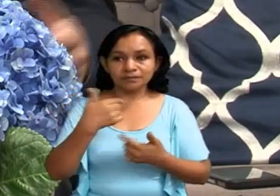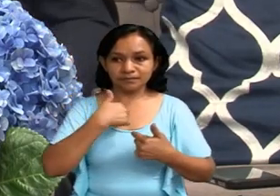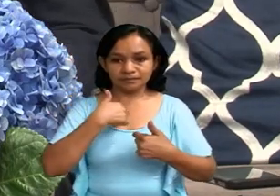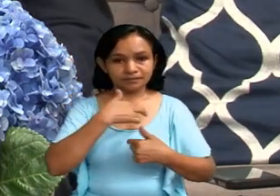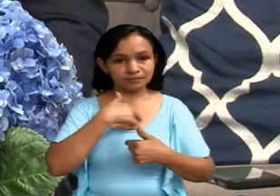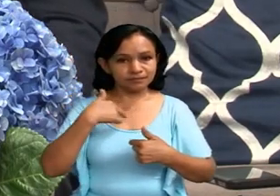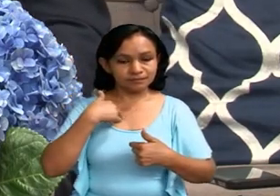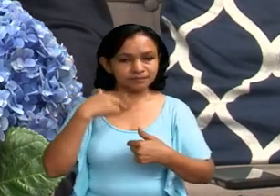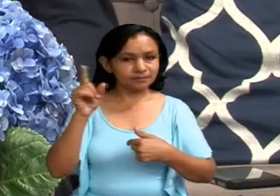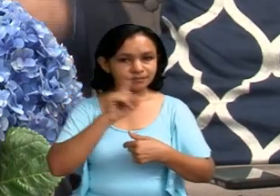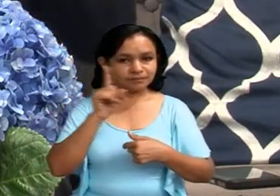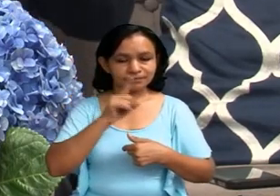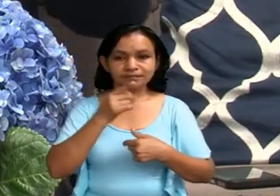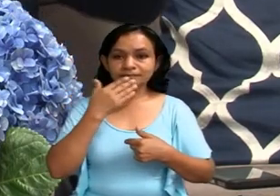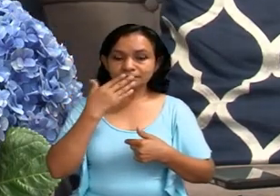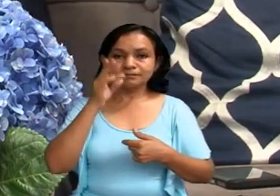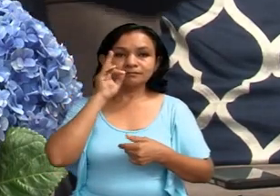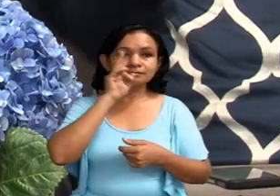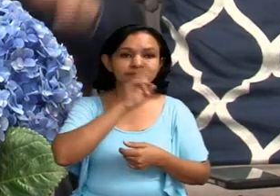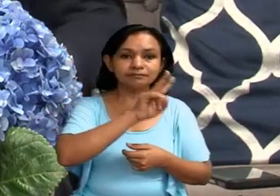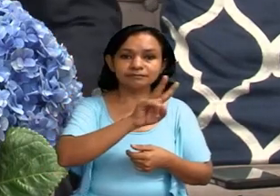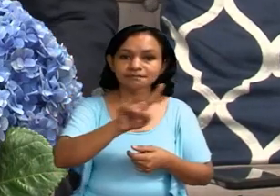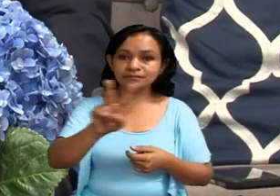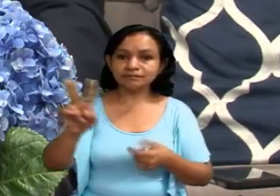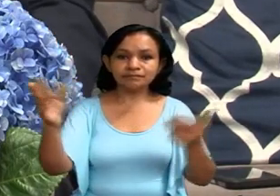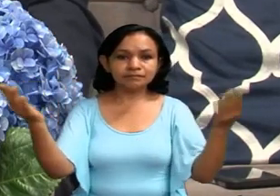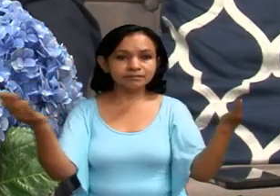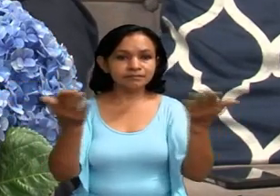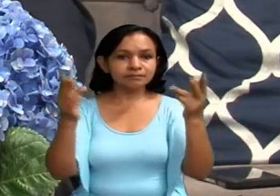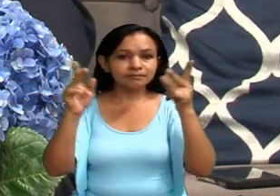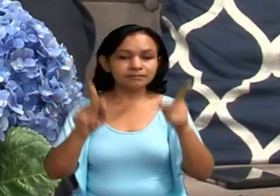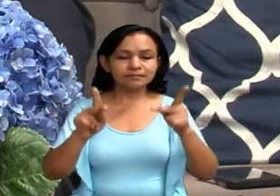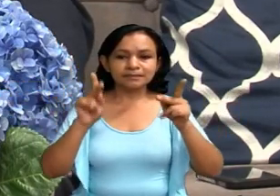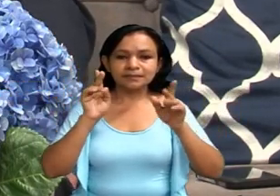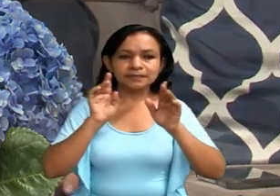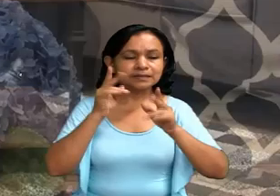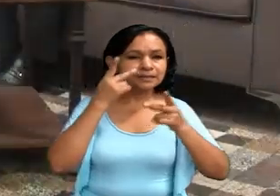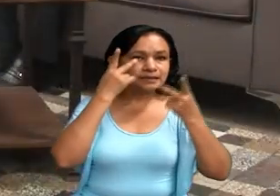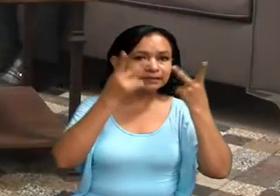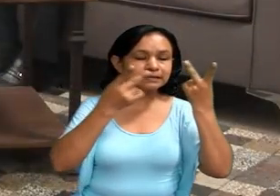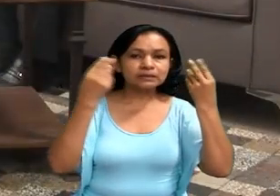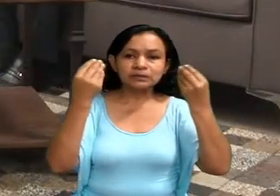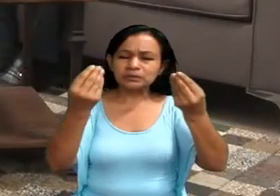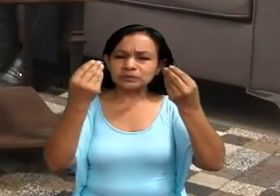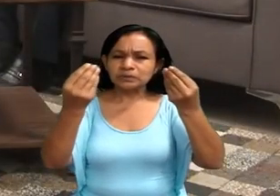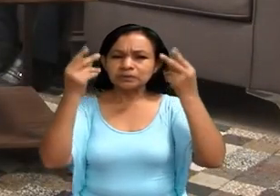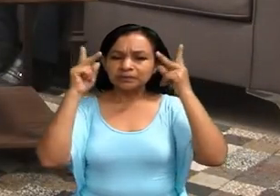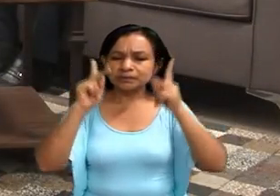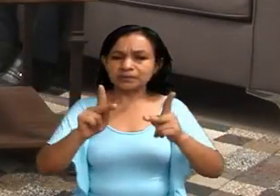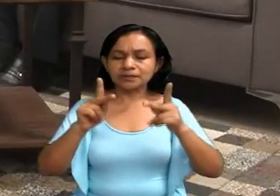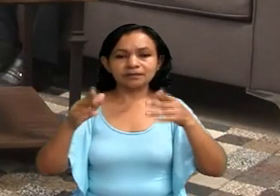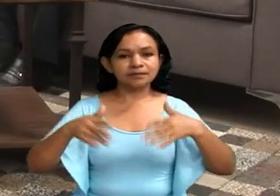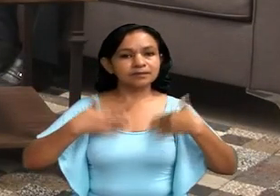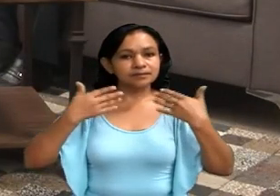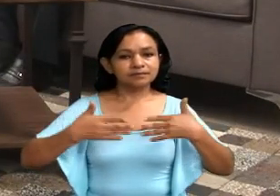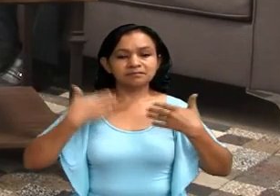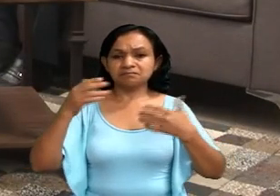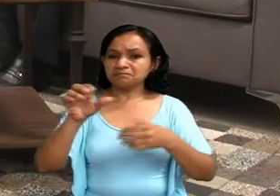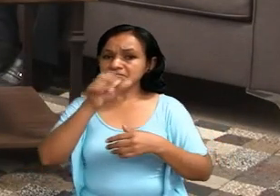lo organizemos, sino que vos ves la gente, la alegría, el impacto que tiene alrededor. Y así otros festivales que se